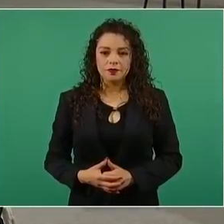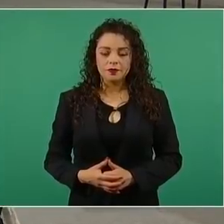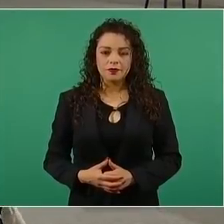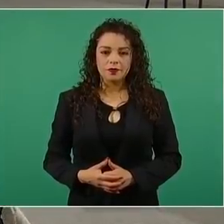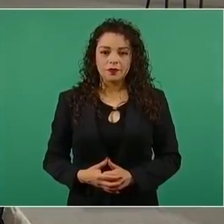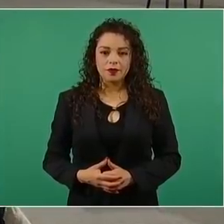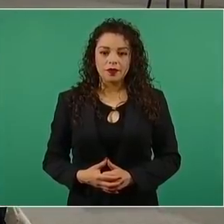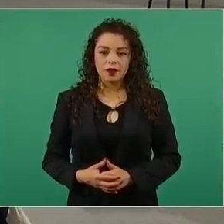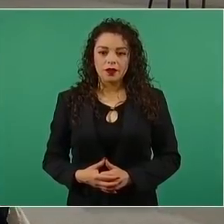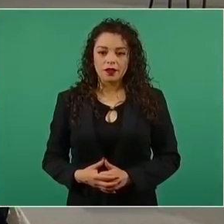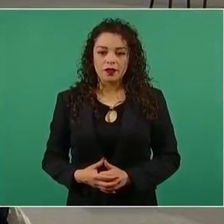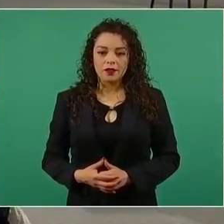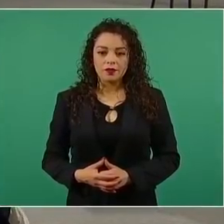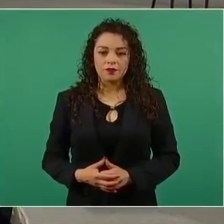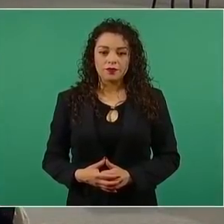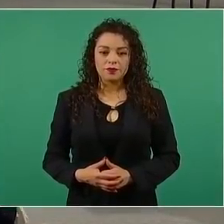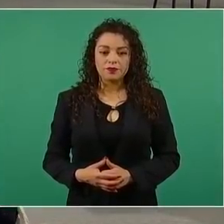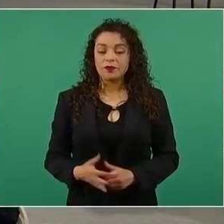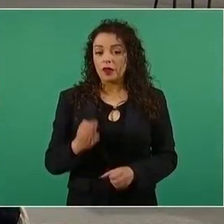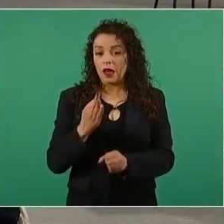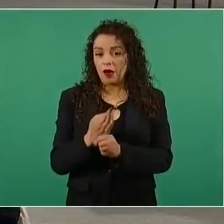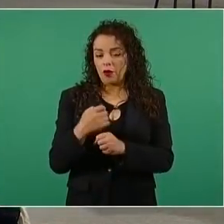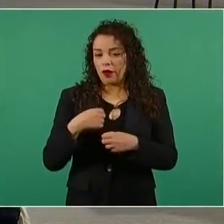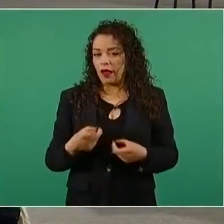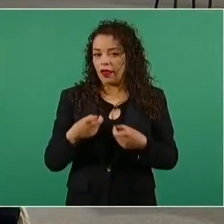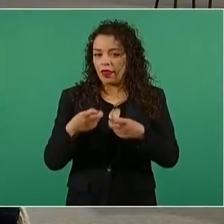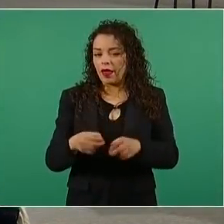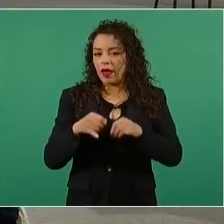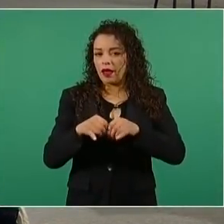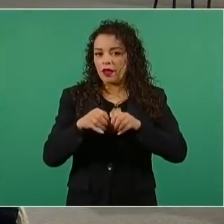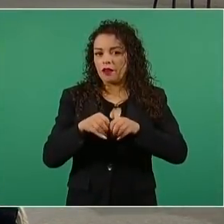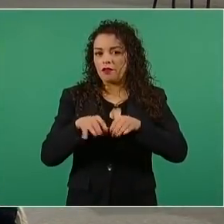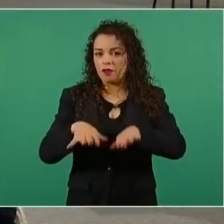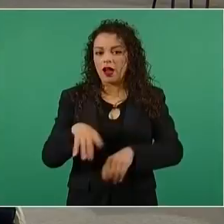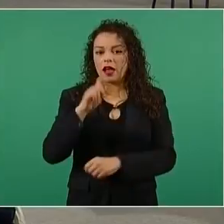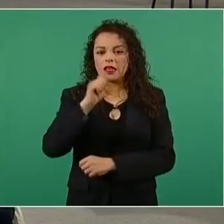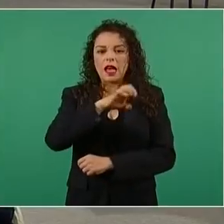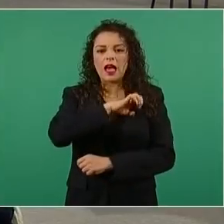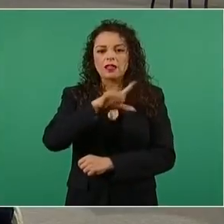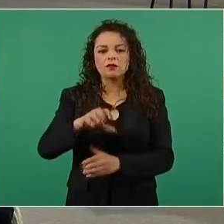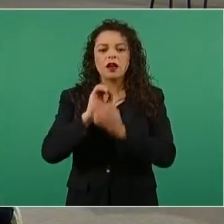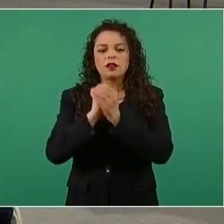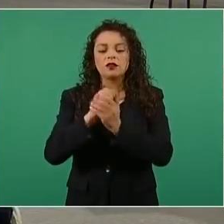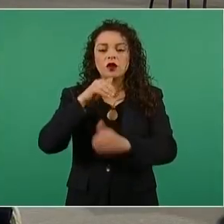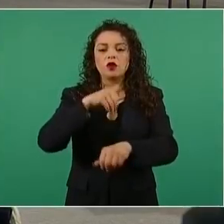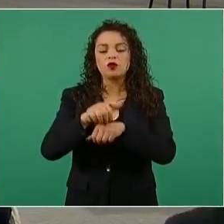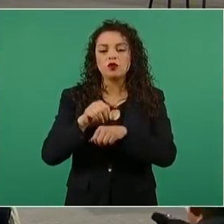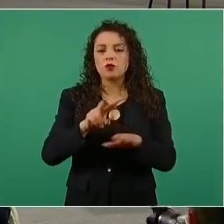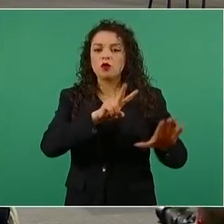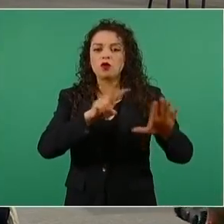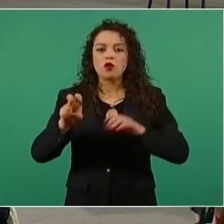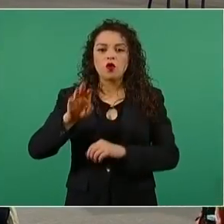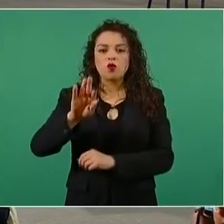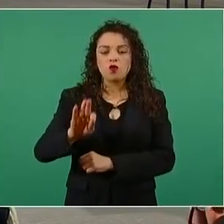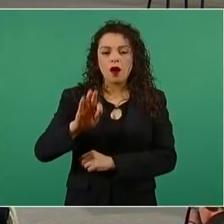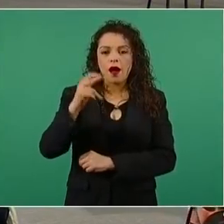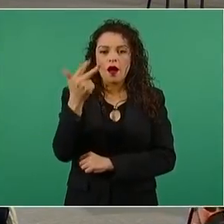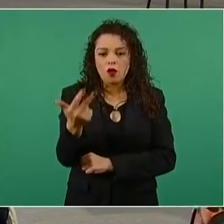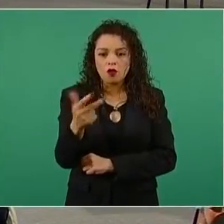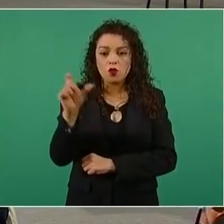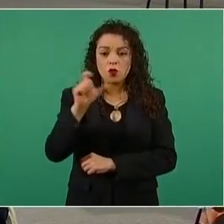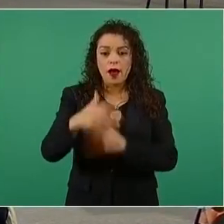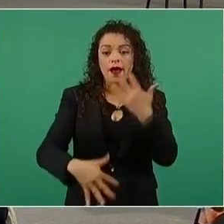Bueno, vamos a informar sobre el gran sorteo especial 248 que tendrá lugar el 15